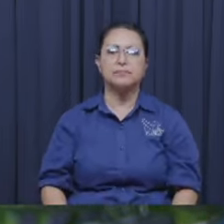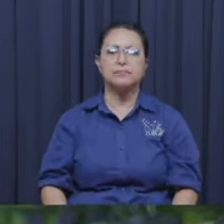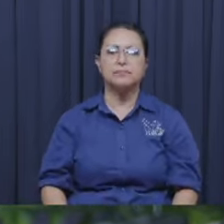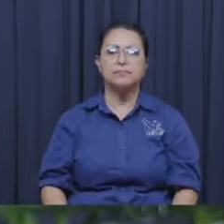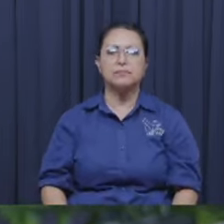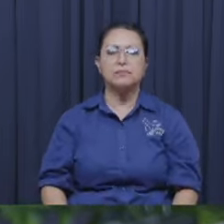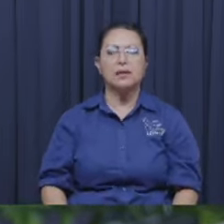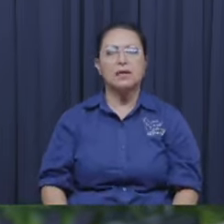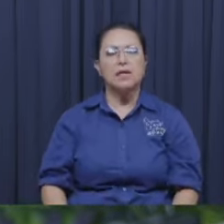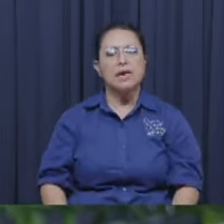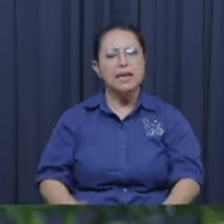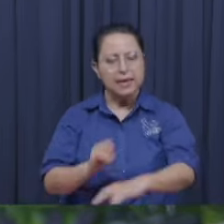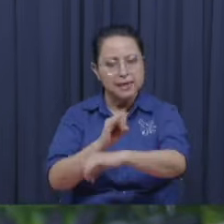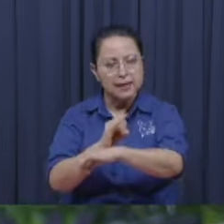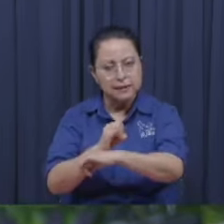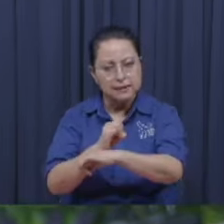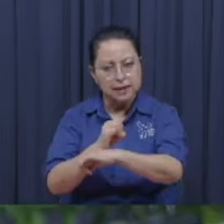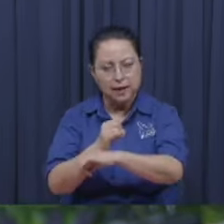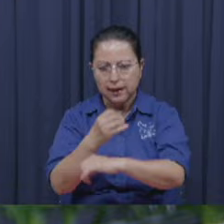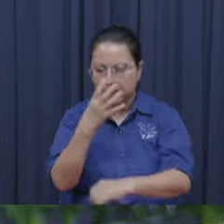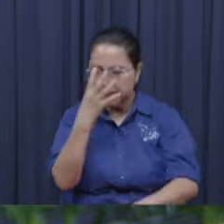pecado?